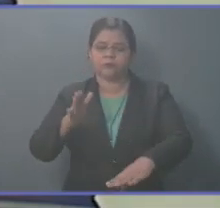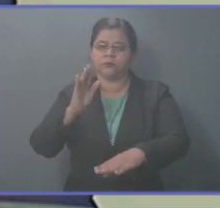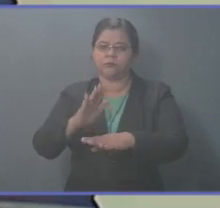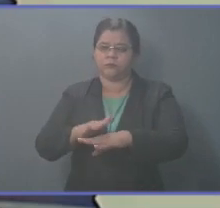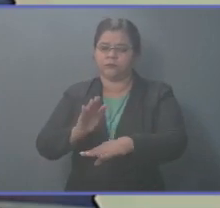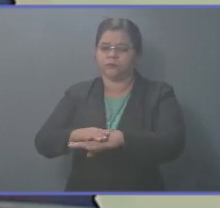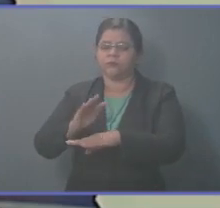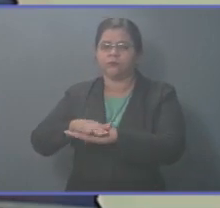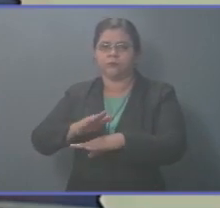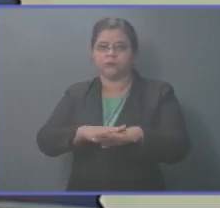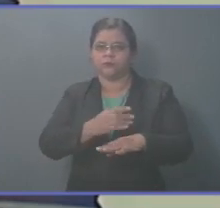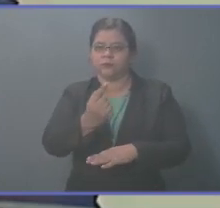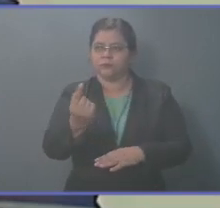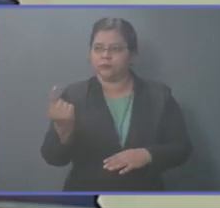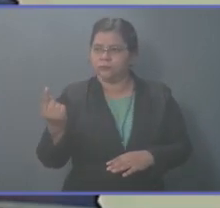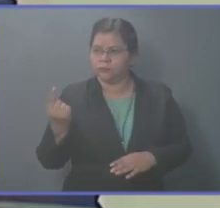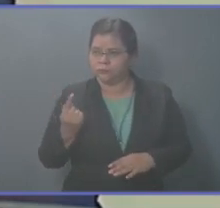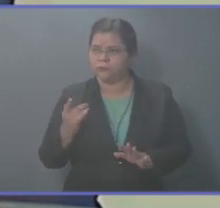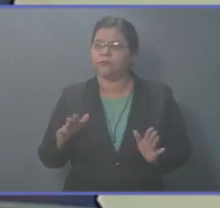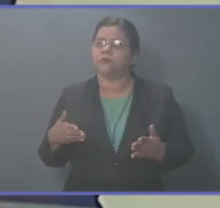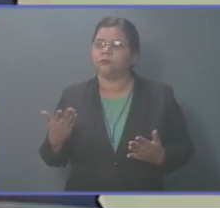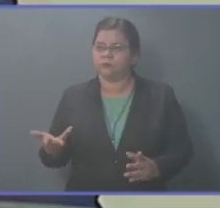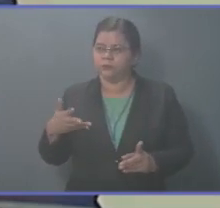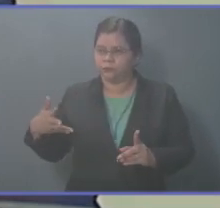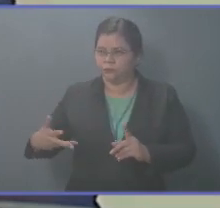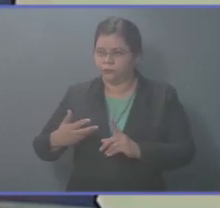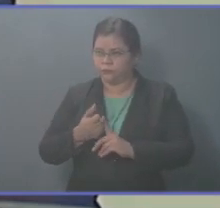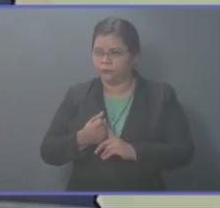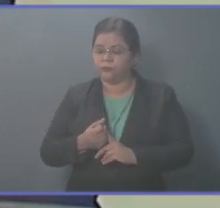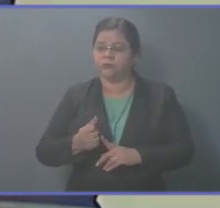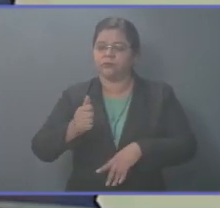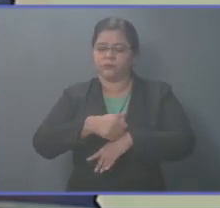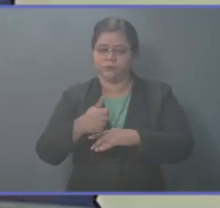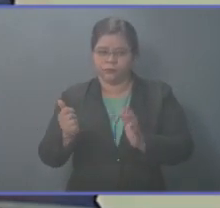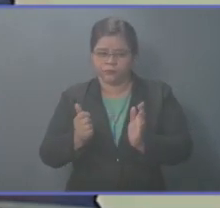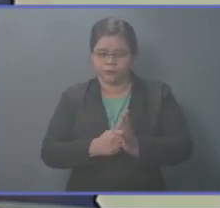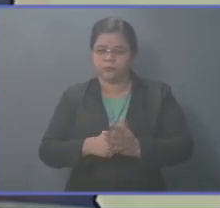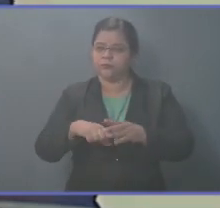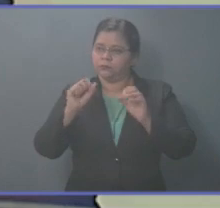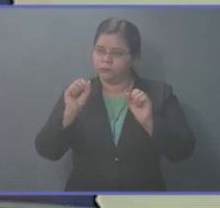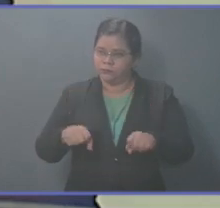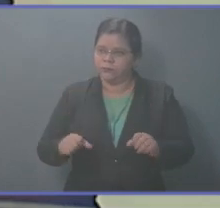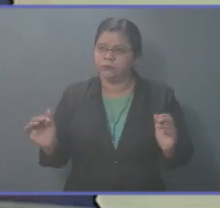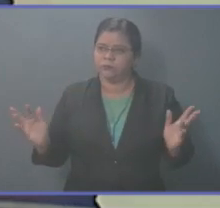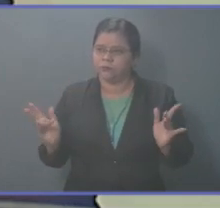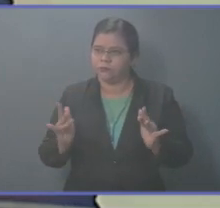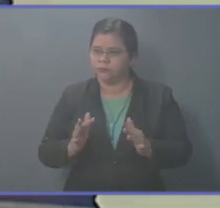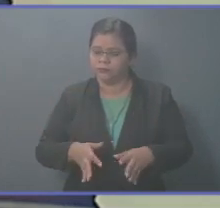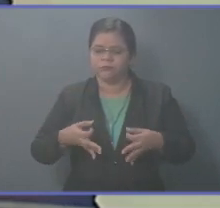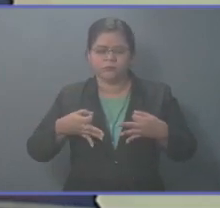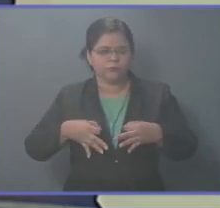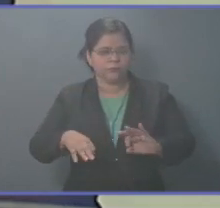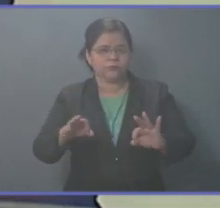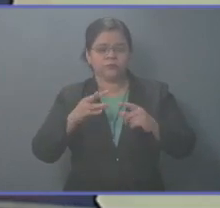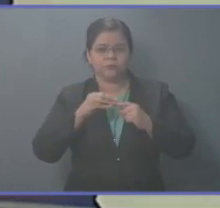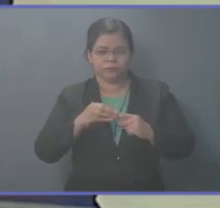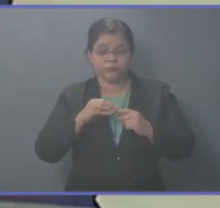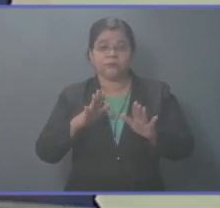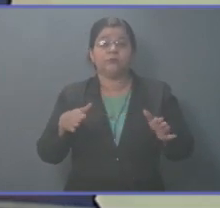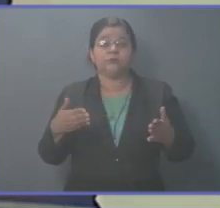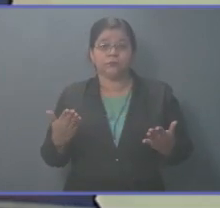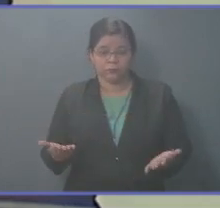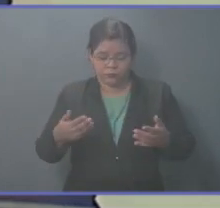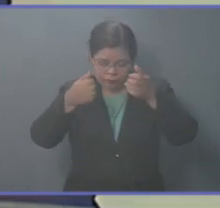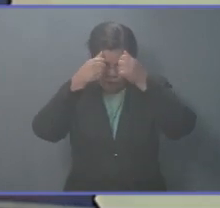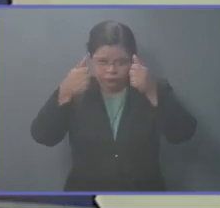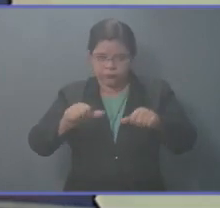la convocatoria, con el propósito de que la Asamblea Legislativa sesione extraordinariamente a fin de que se